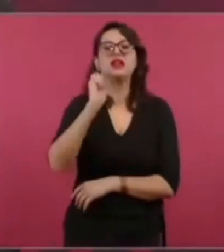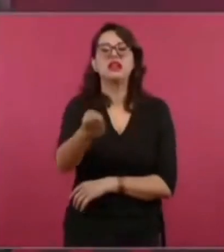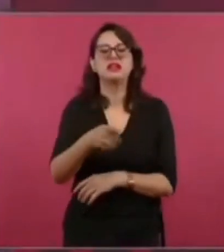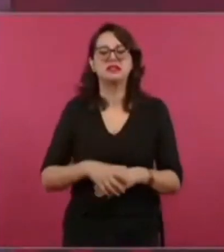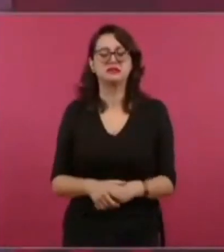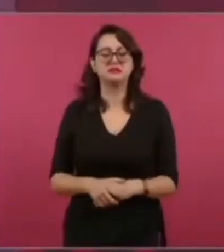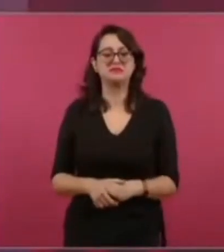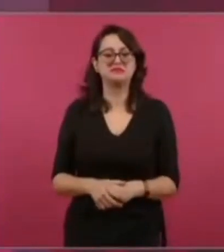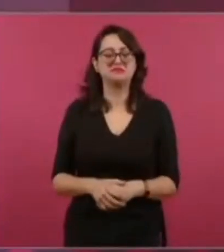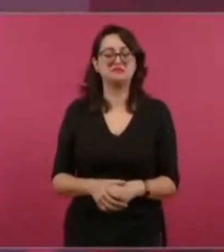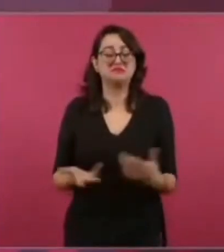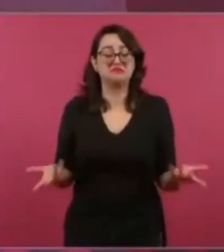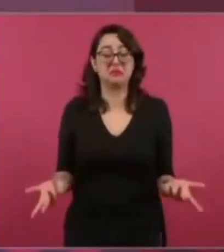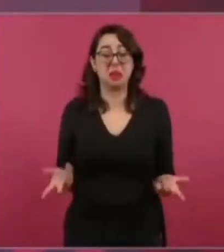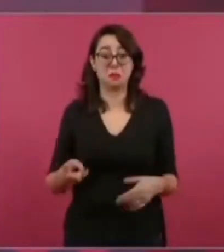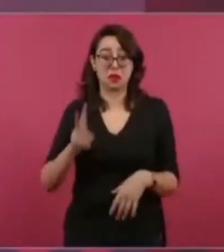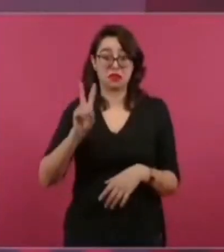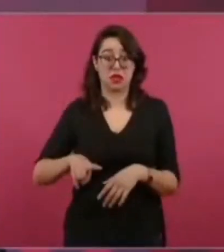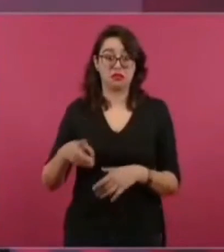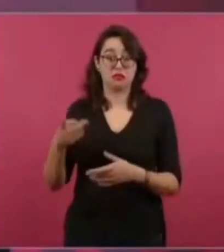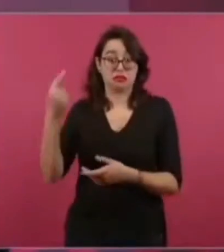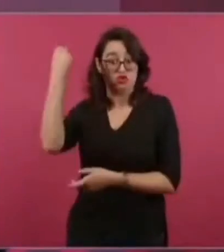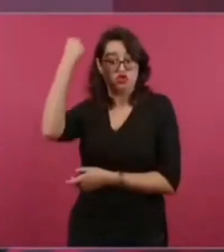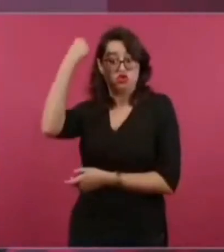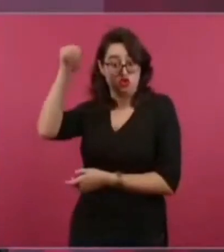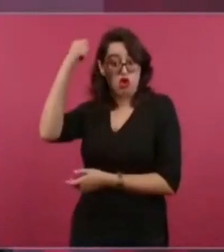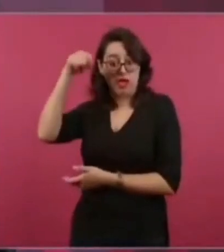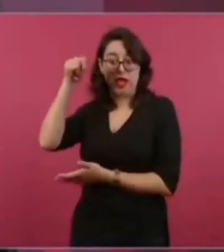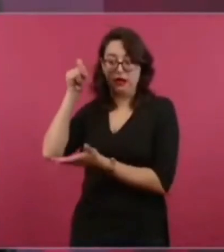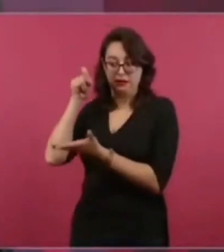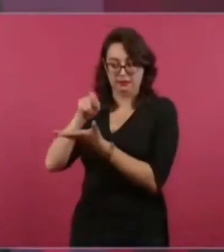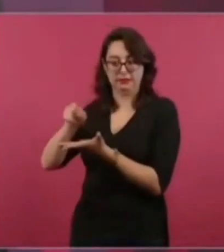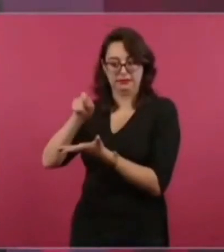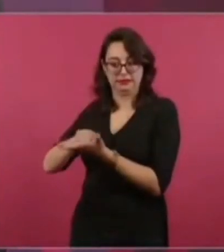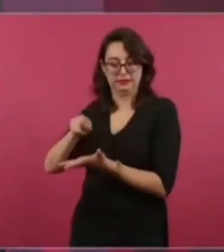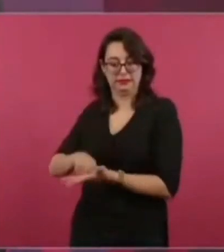llevar a la práctica el amor al prójimo.